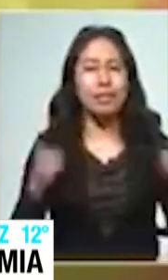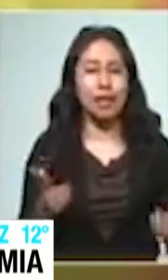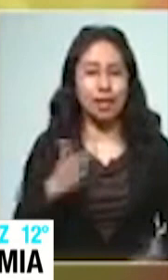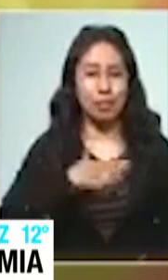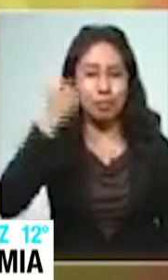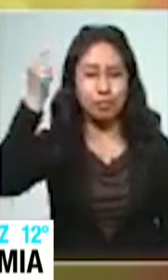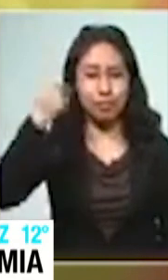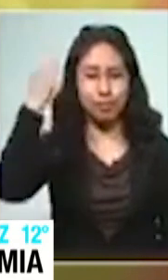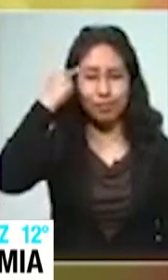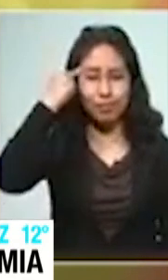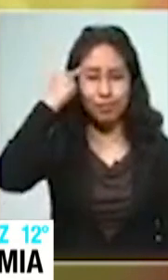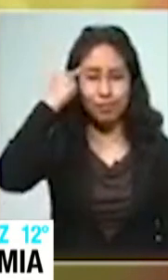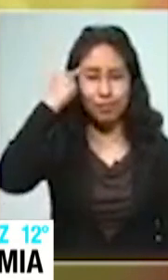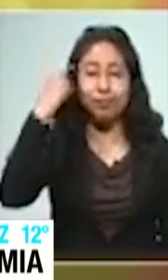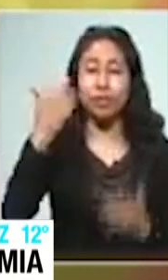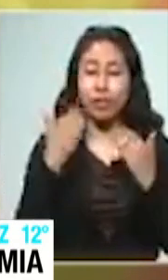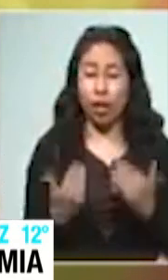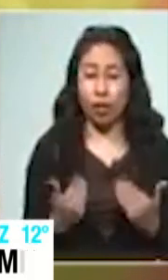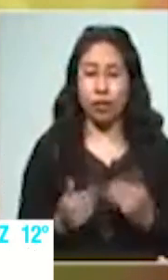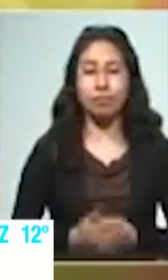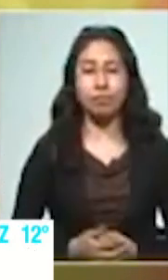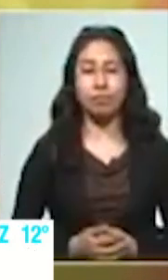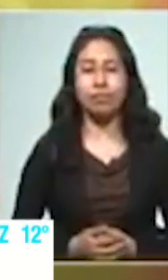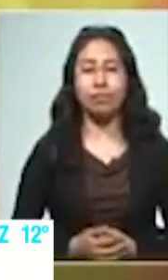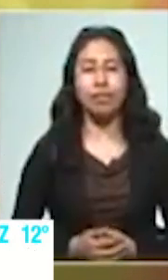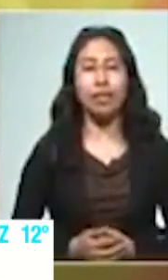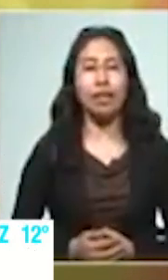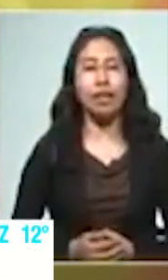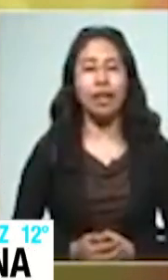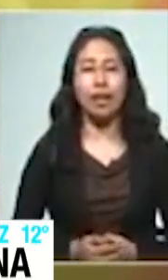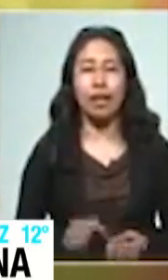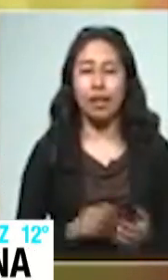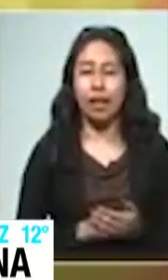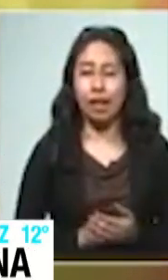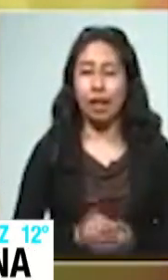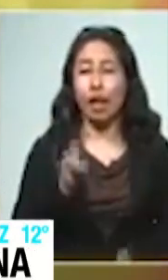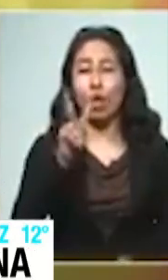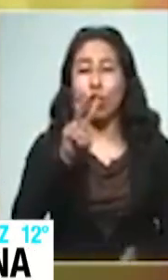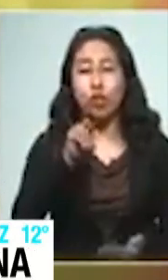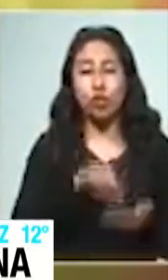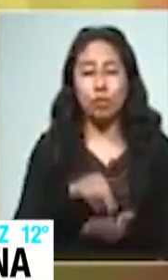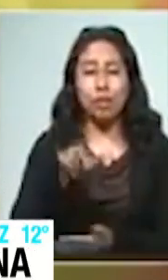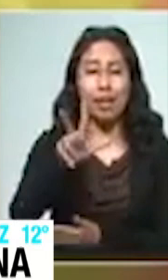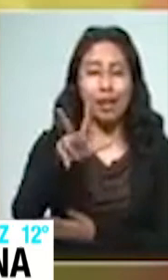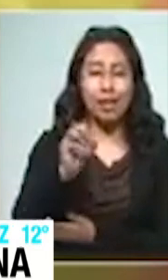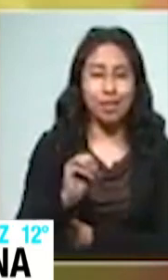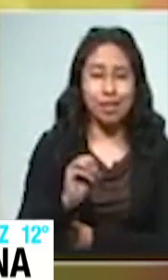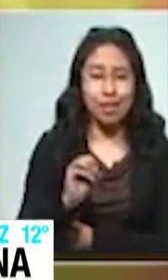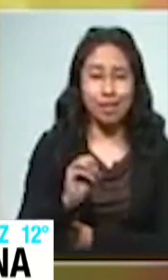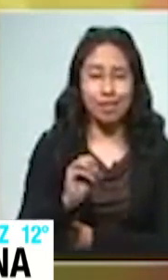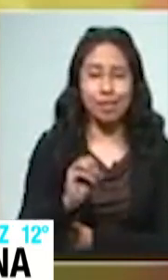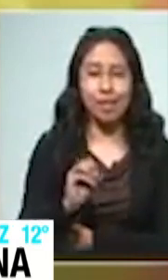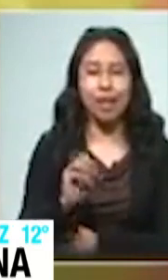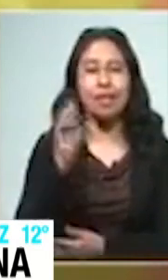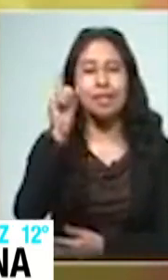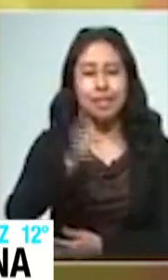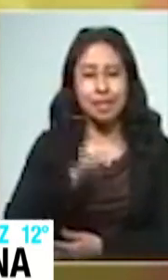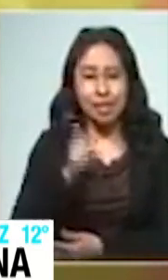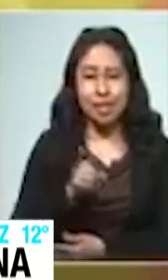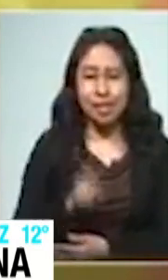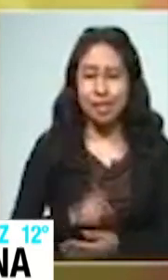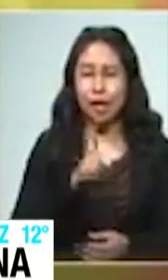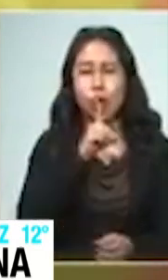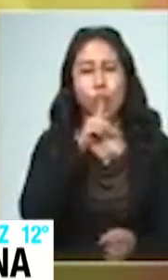gobierno. Ahora más que nunca, la Agenda 2030 para el Desarrollo Sostenible requiere el cumplimiento